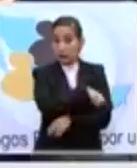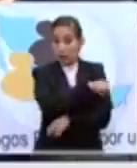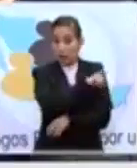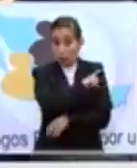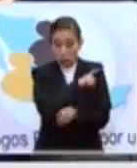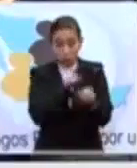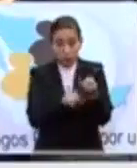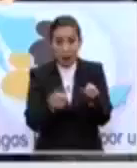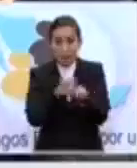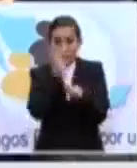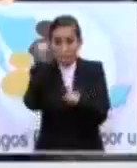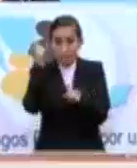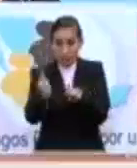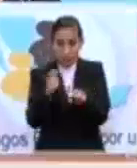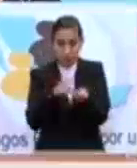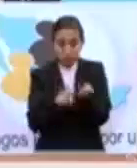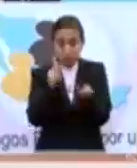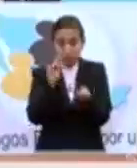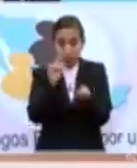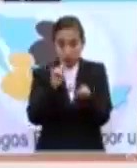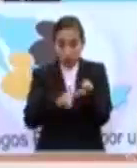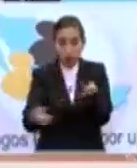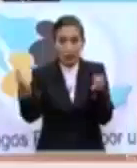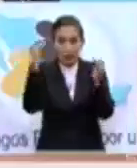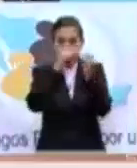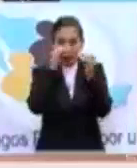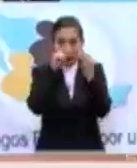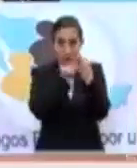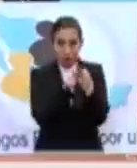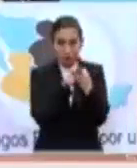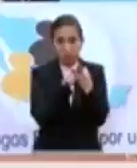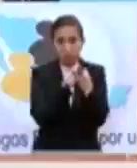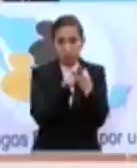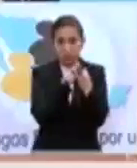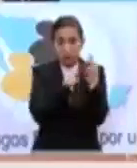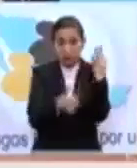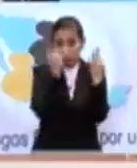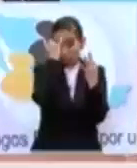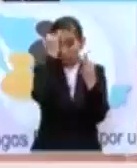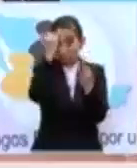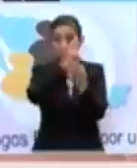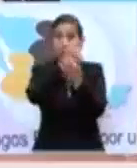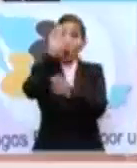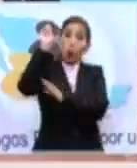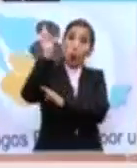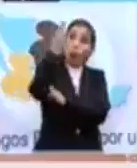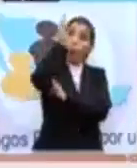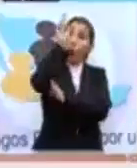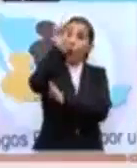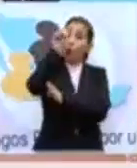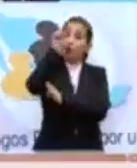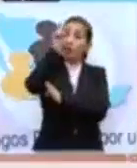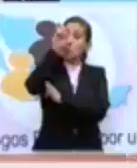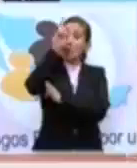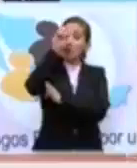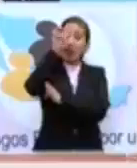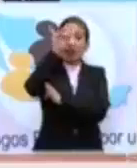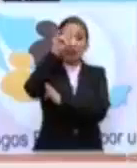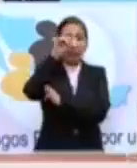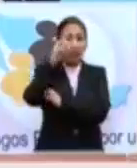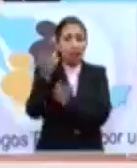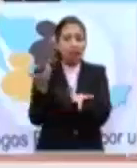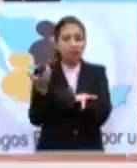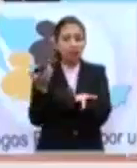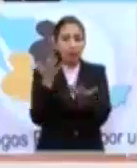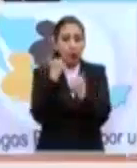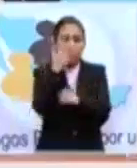en materia de pensiones, en materia de vivienda, esta propuesta de universalidad que trajo el presidente Peña Nieto